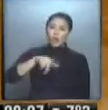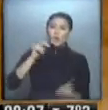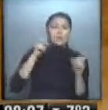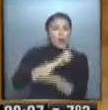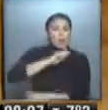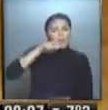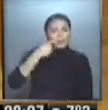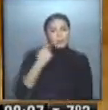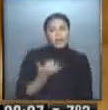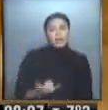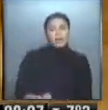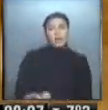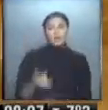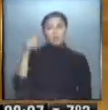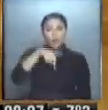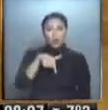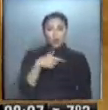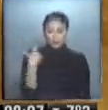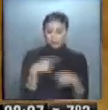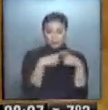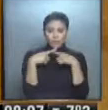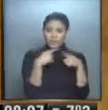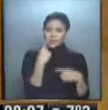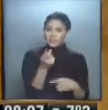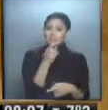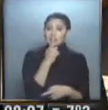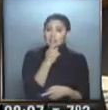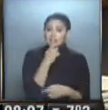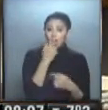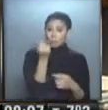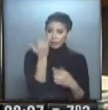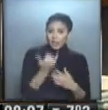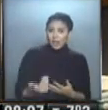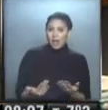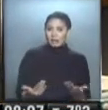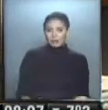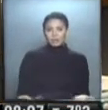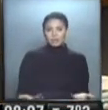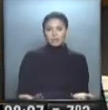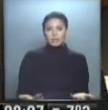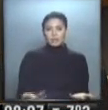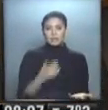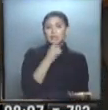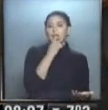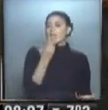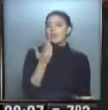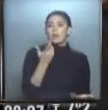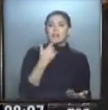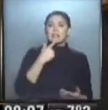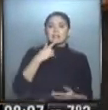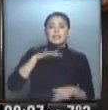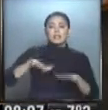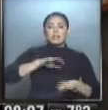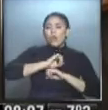las adicciones y lo decíamos en el debate cuando uno tiene el recurso económico está la posibilidad en un cuadro agudo